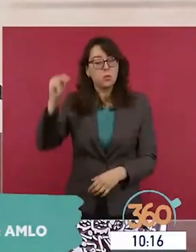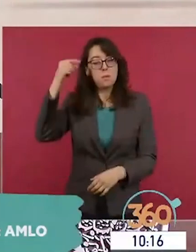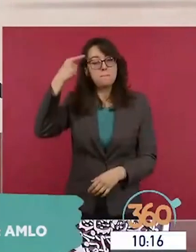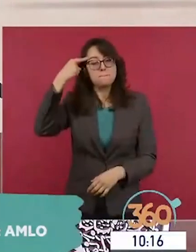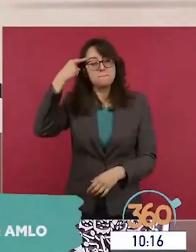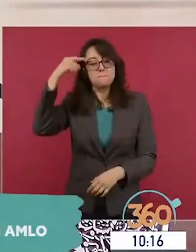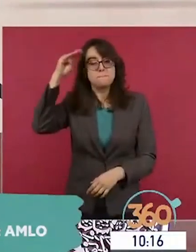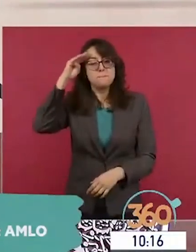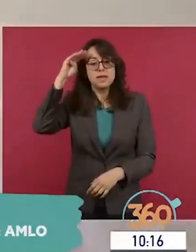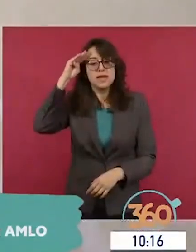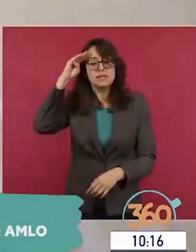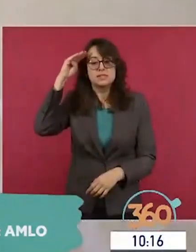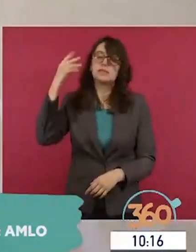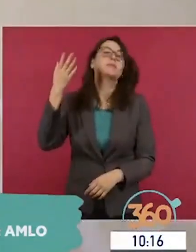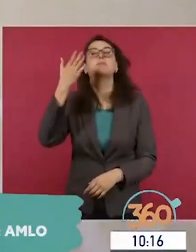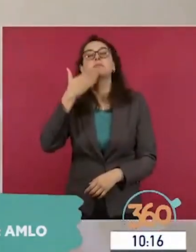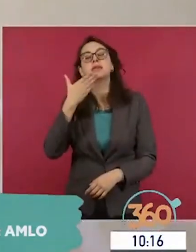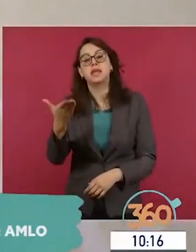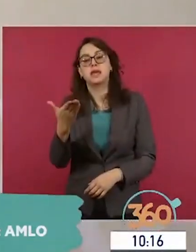realmente